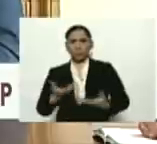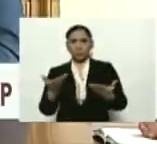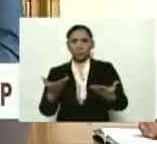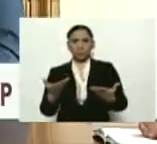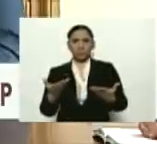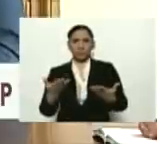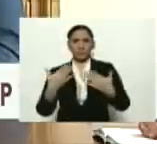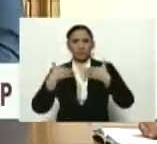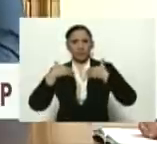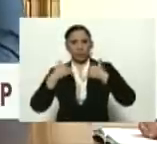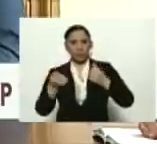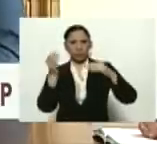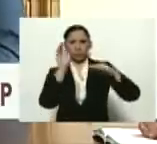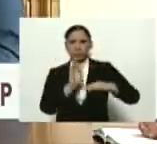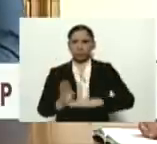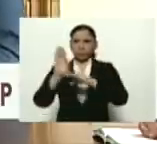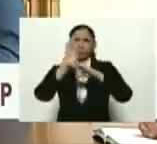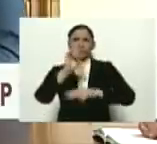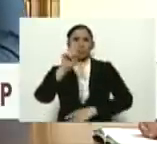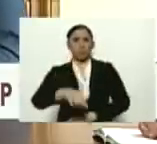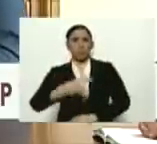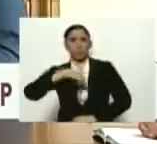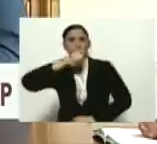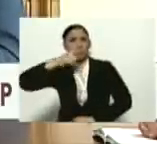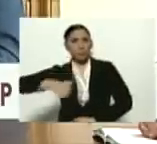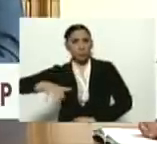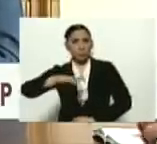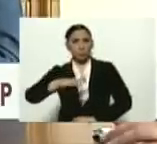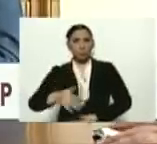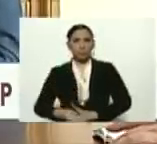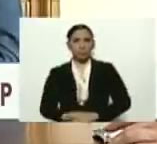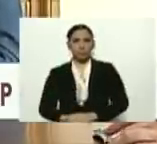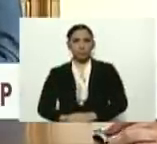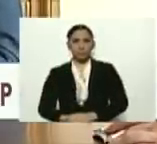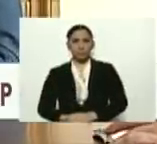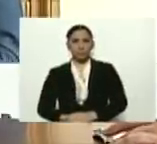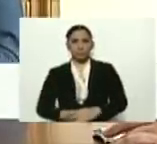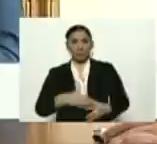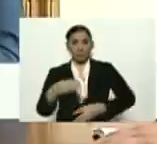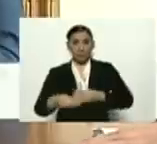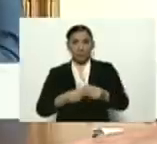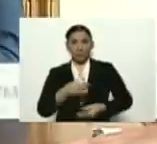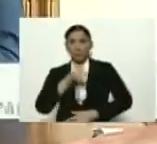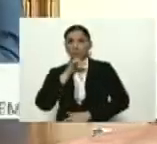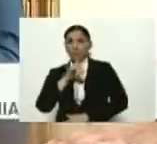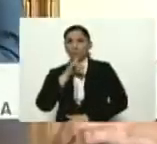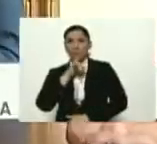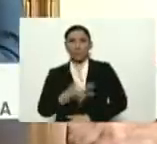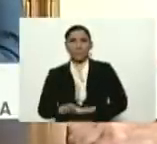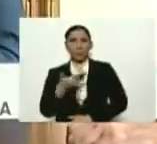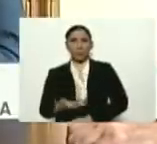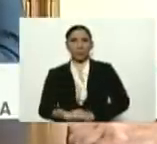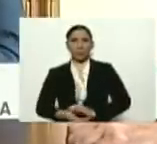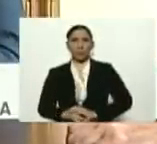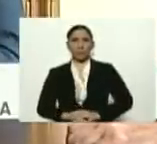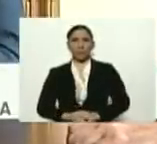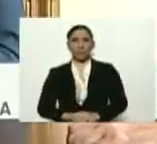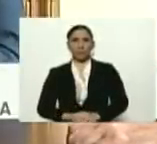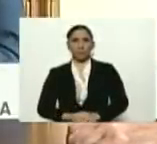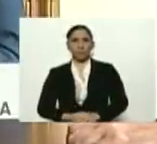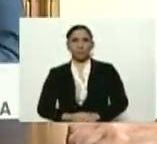por la salud, la protección de nuestros pueblos, que ha arrojado resultados